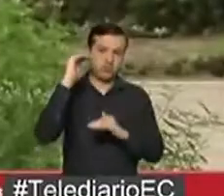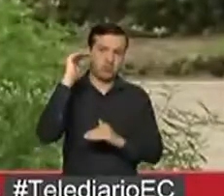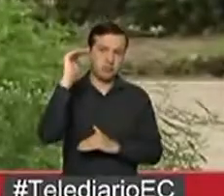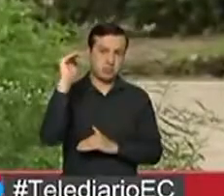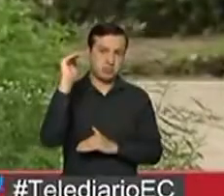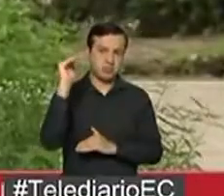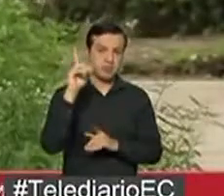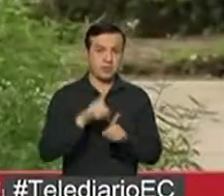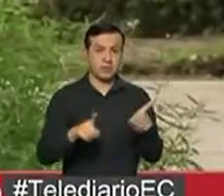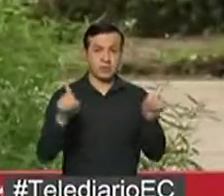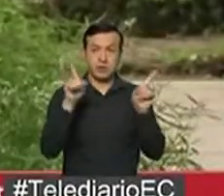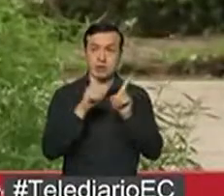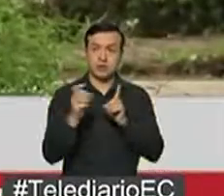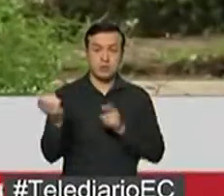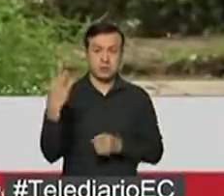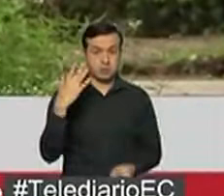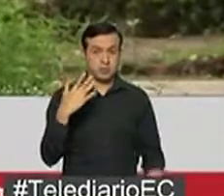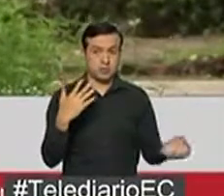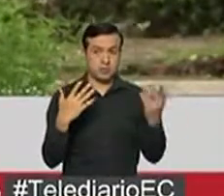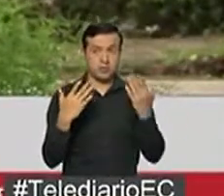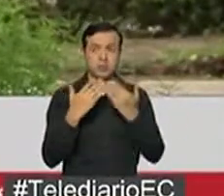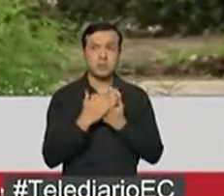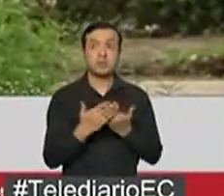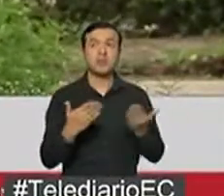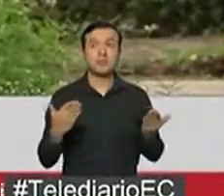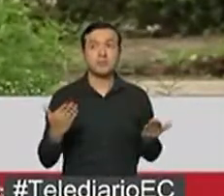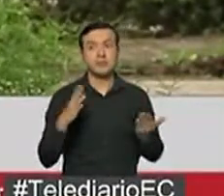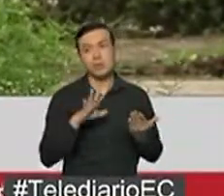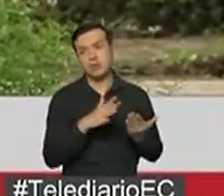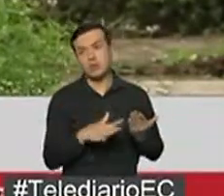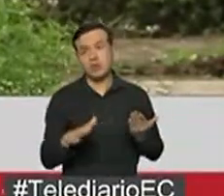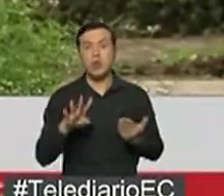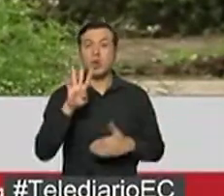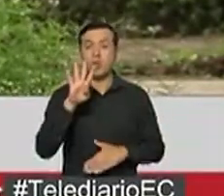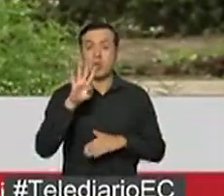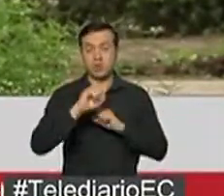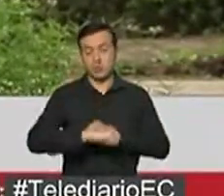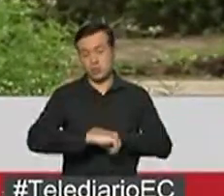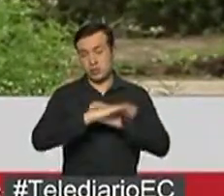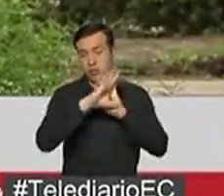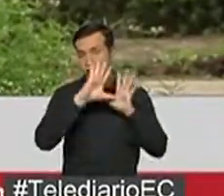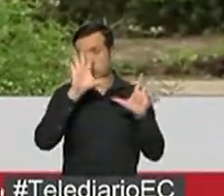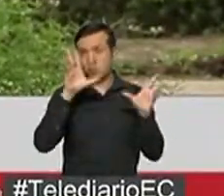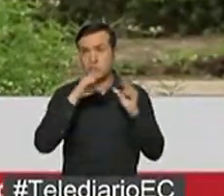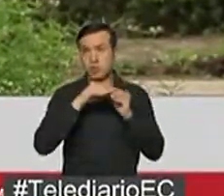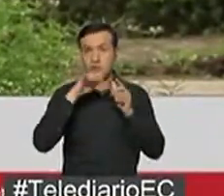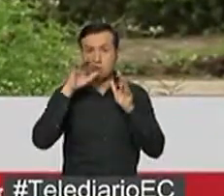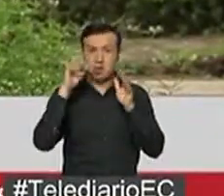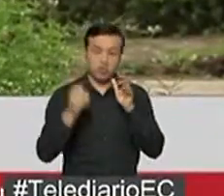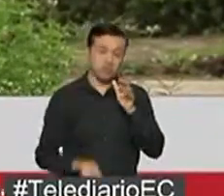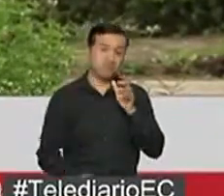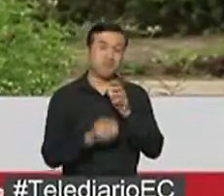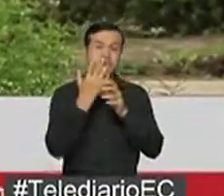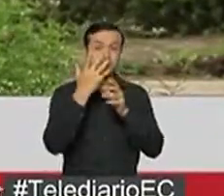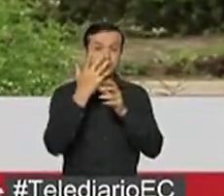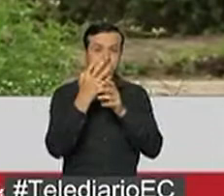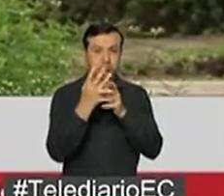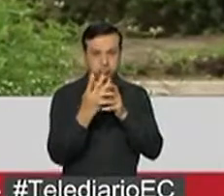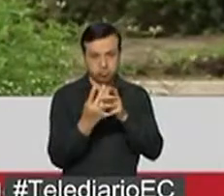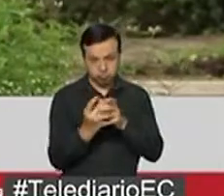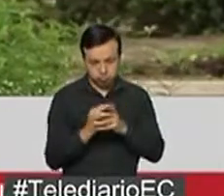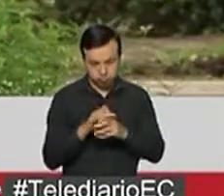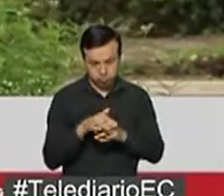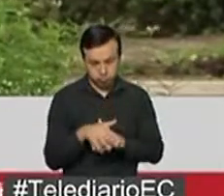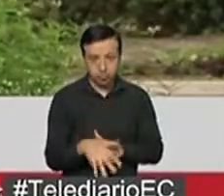acuerdo a los datos que nos han dado los guardaparques del canal bolívar aproximadamente a las 4 de la mañana bajó totalmente su intensidad en este momento solamente